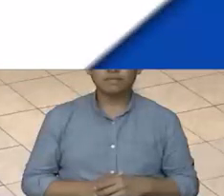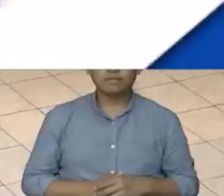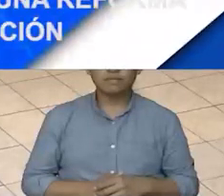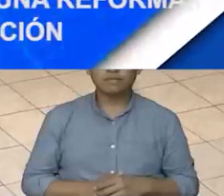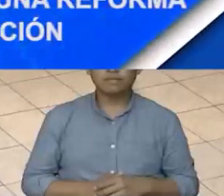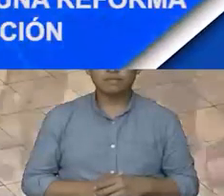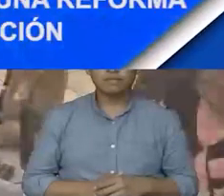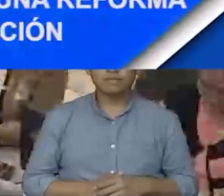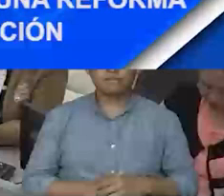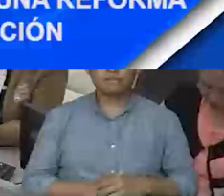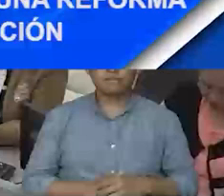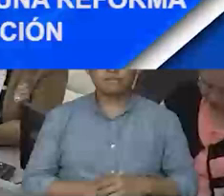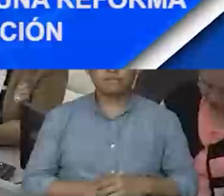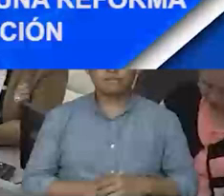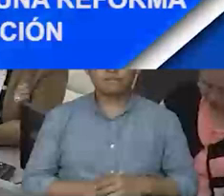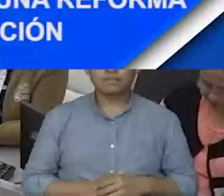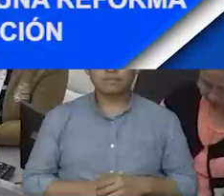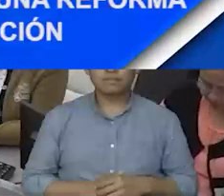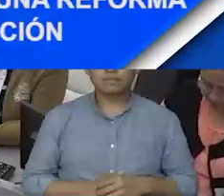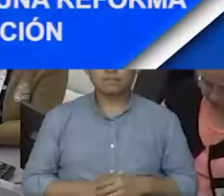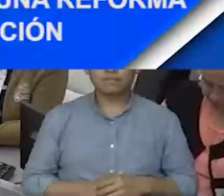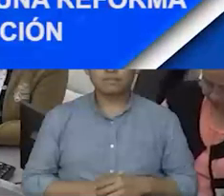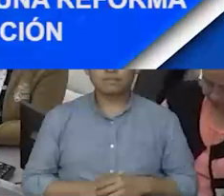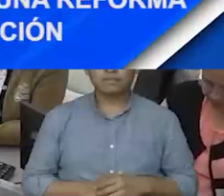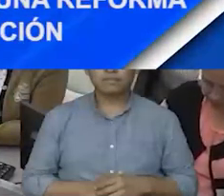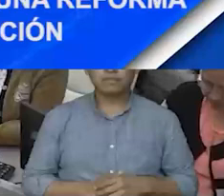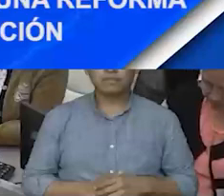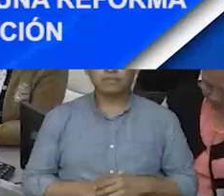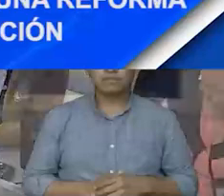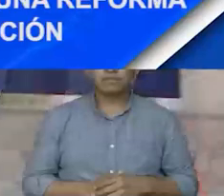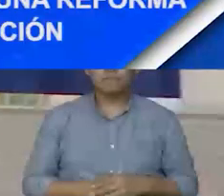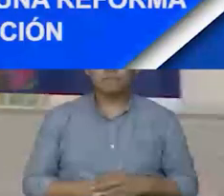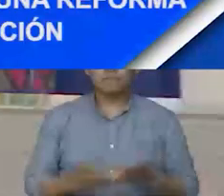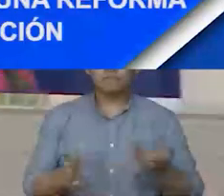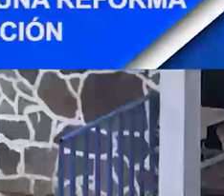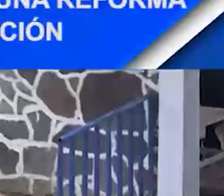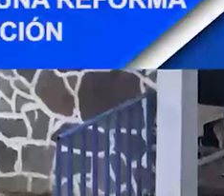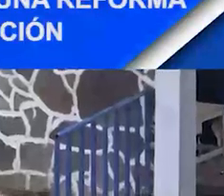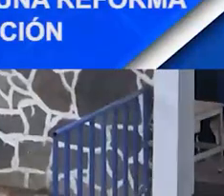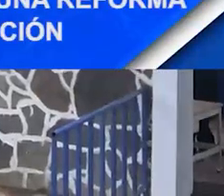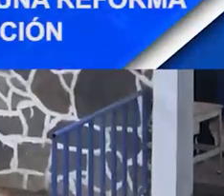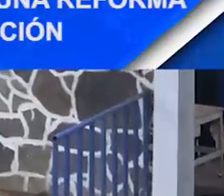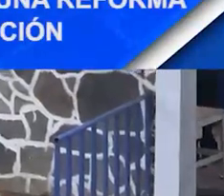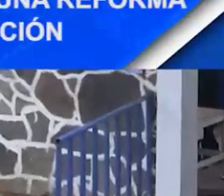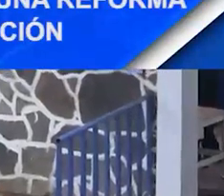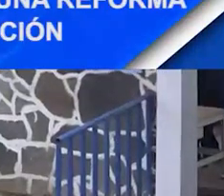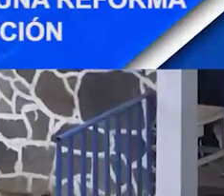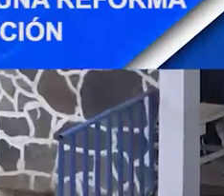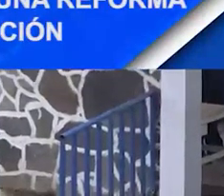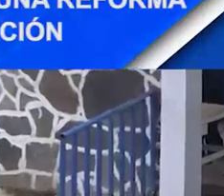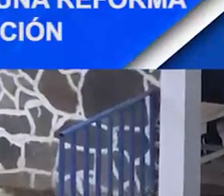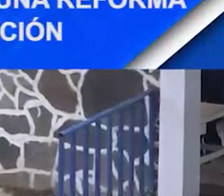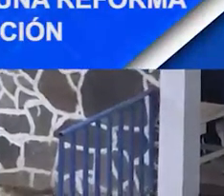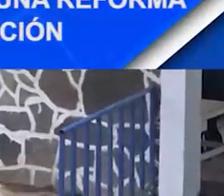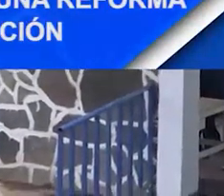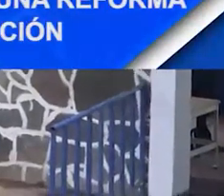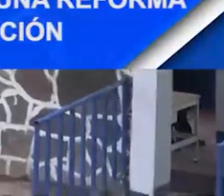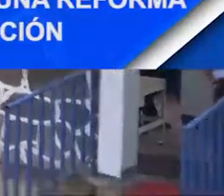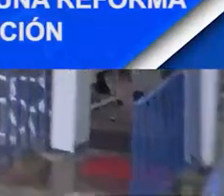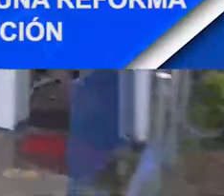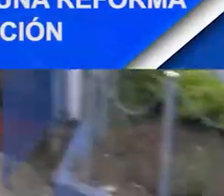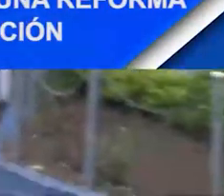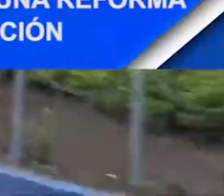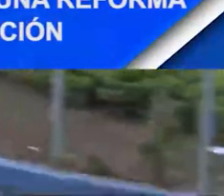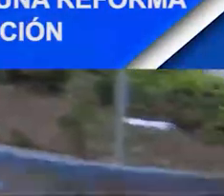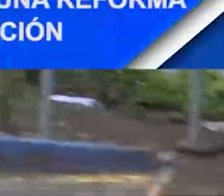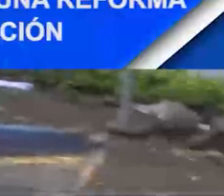Diputados de la Asamblea Nacional de manera unánime aprobaron este jueves una reforma a la Ley 260, Ley Orgánica